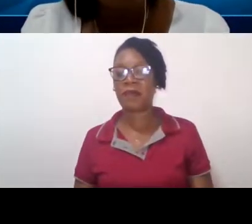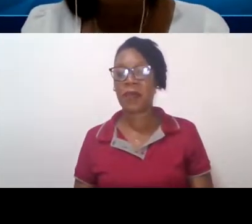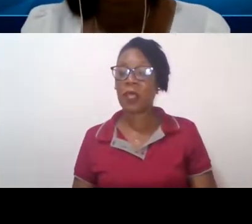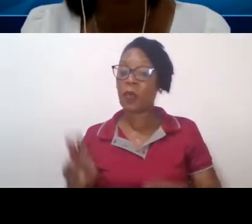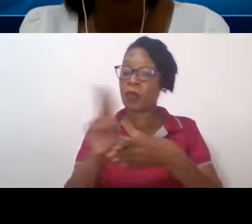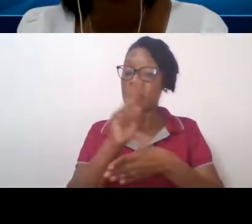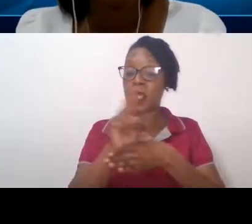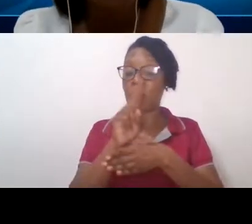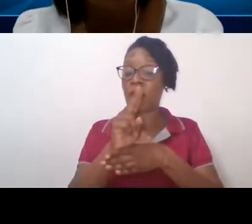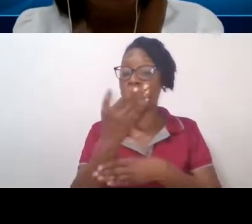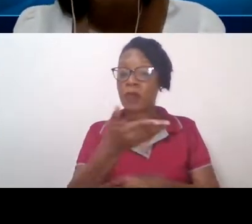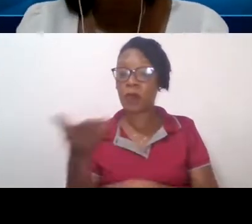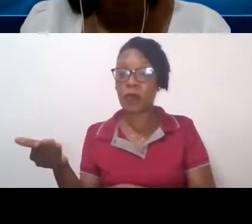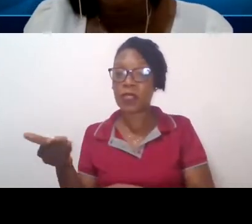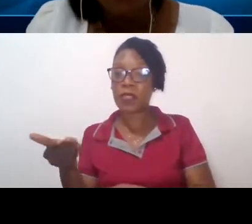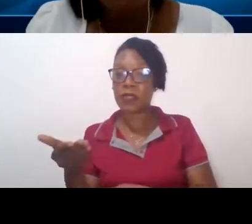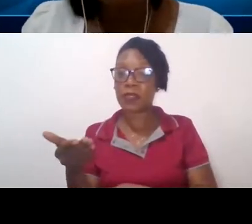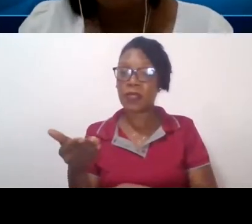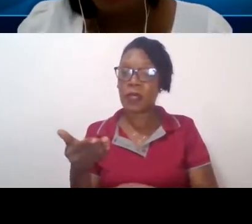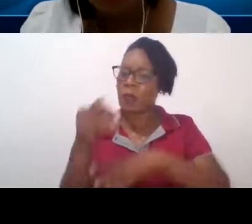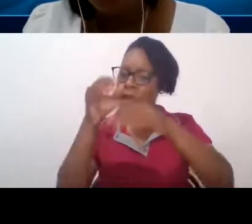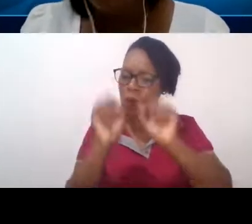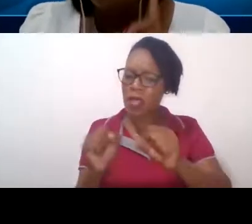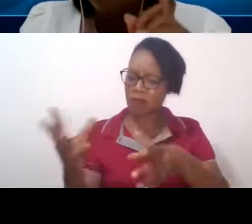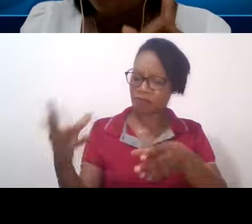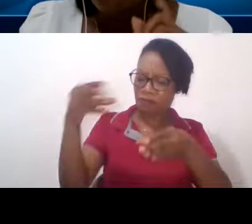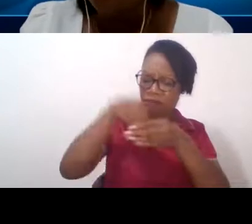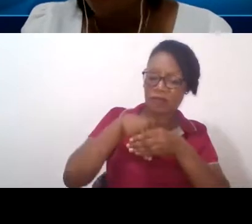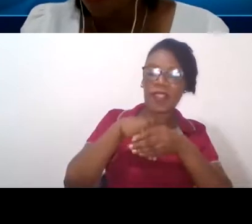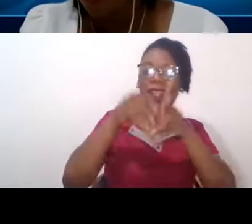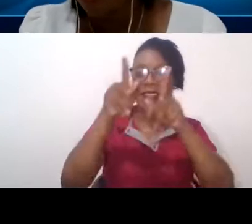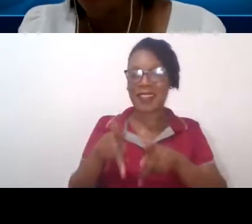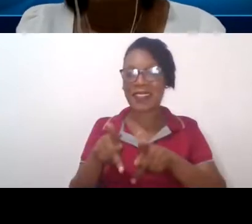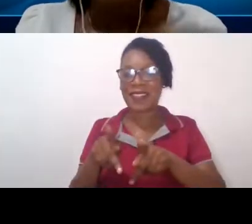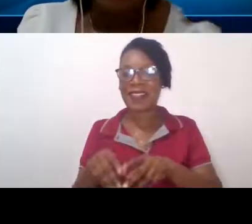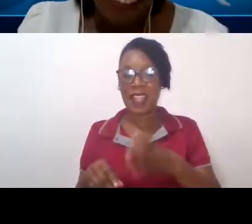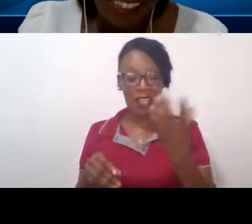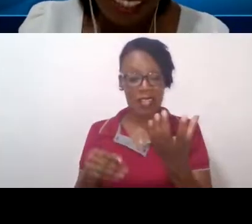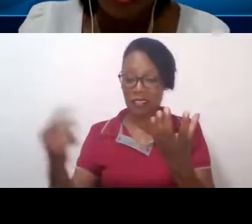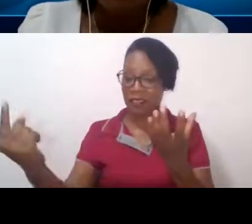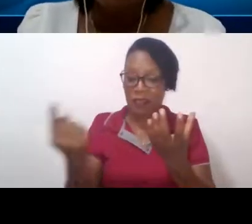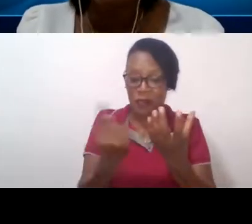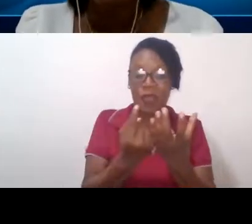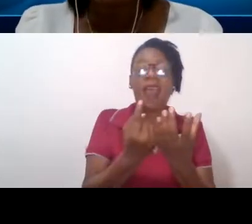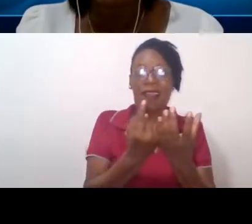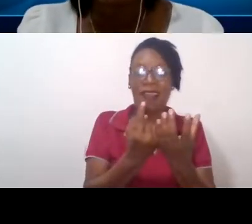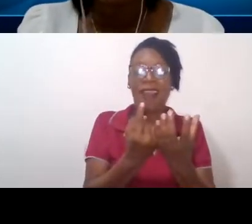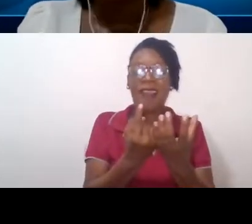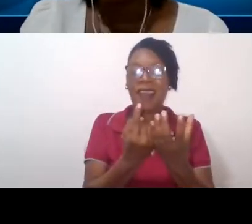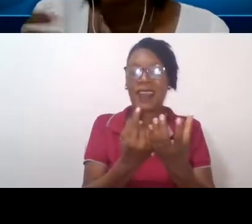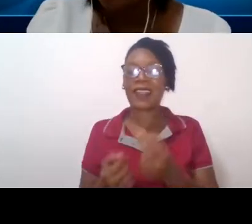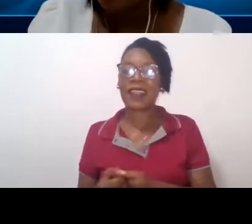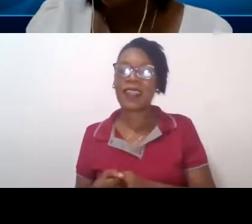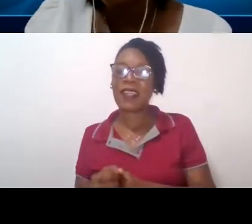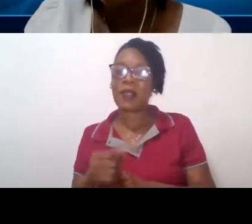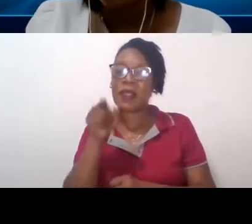esos recursos en el discurso para poder integrar a la persona. Y vi algo muy importante en otra visita que hice a un centro educativo,